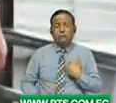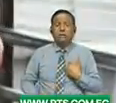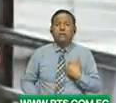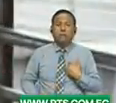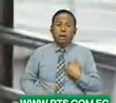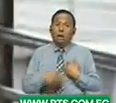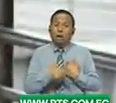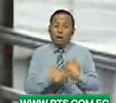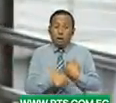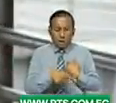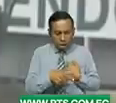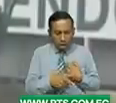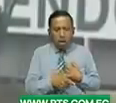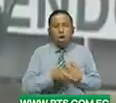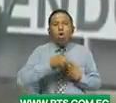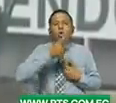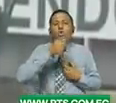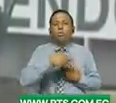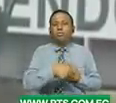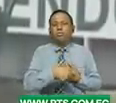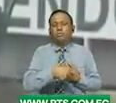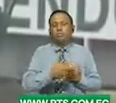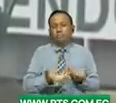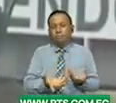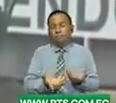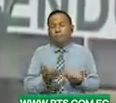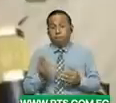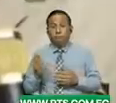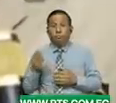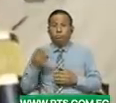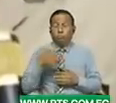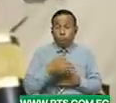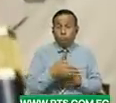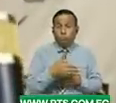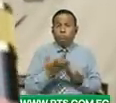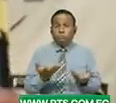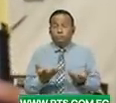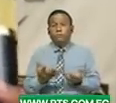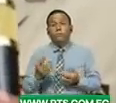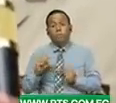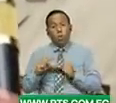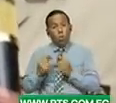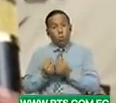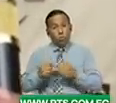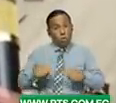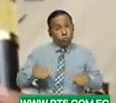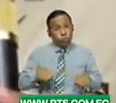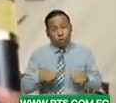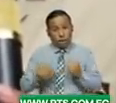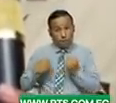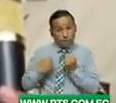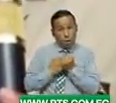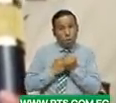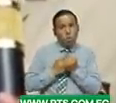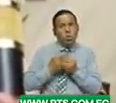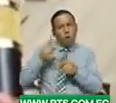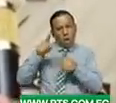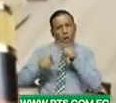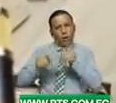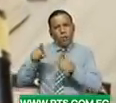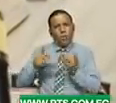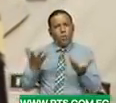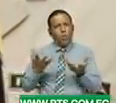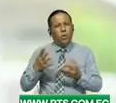una botella con licor. Se pudo acudir al lugar. El grupo de apoyo motorizado, varias unidades